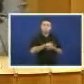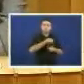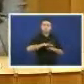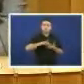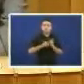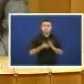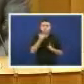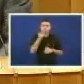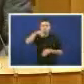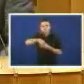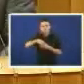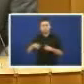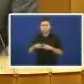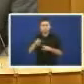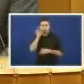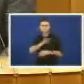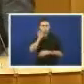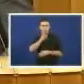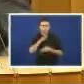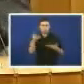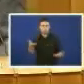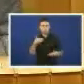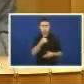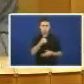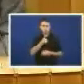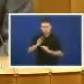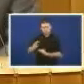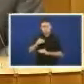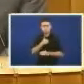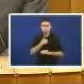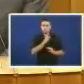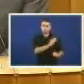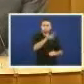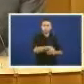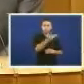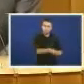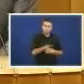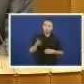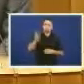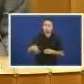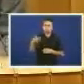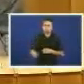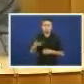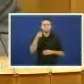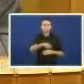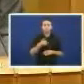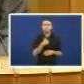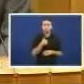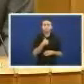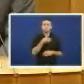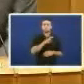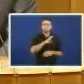galega. Mal entendería, desde o meu punto de vista, o señor Feijó o seu papel nesta Cámara se